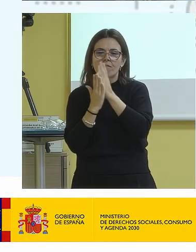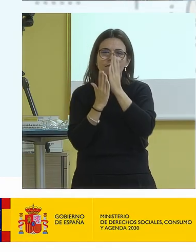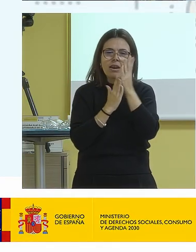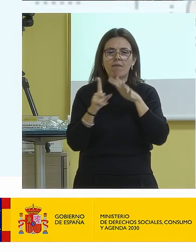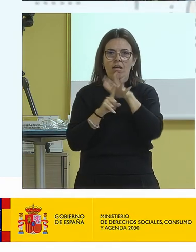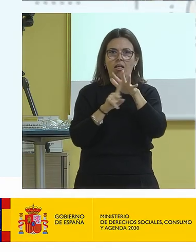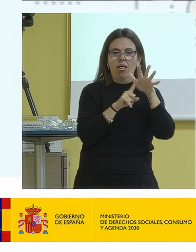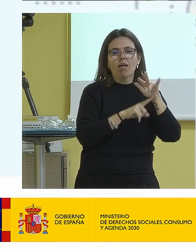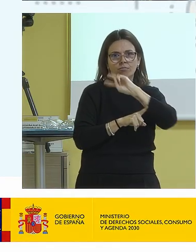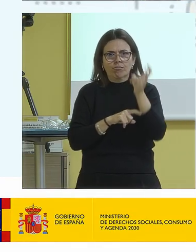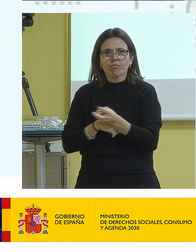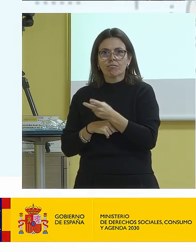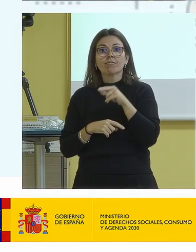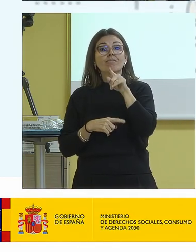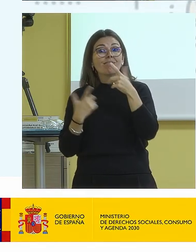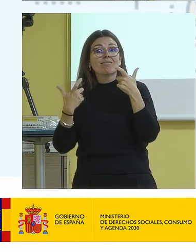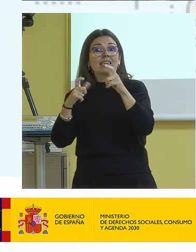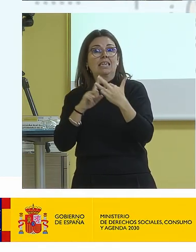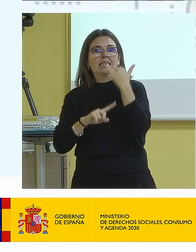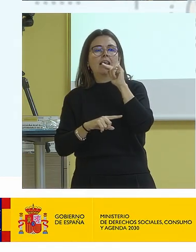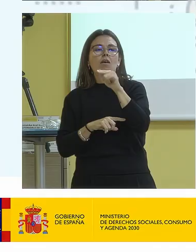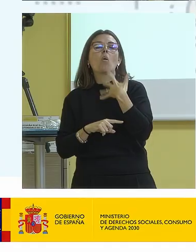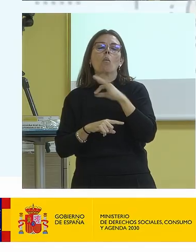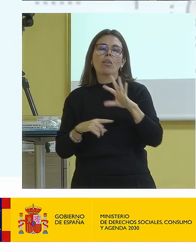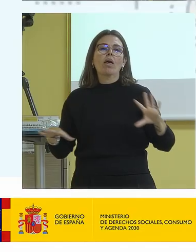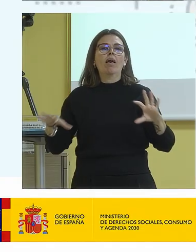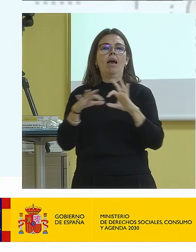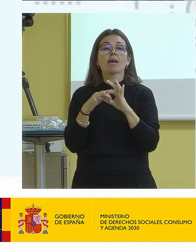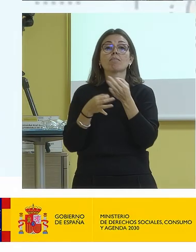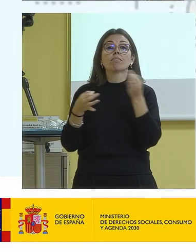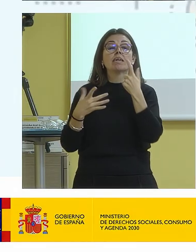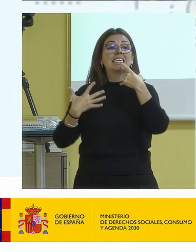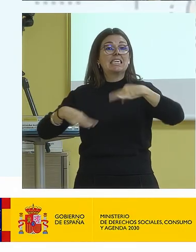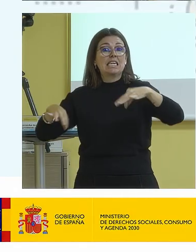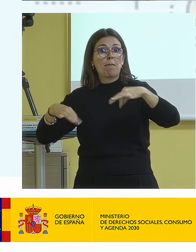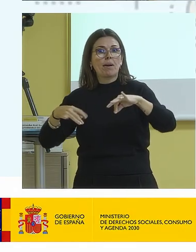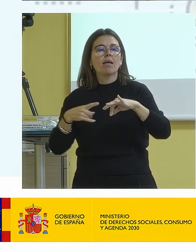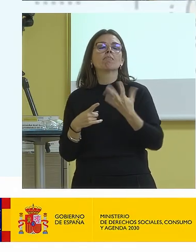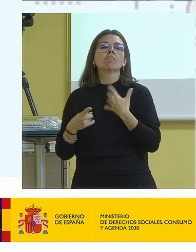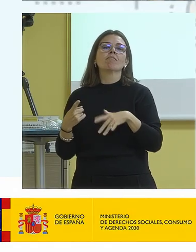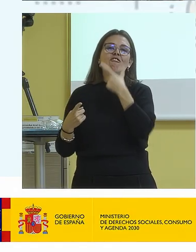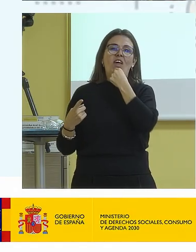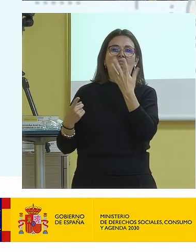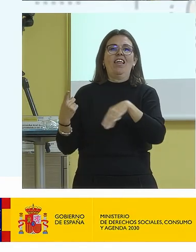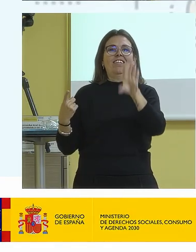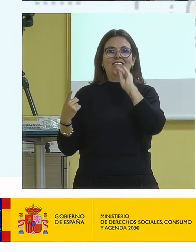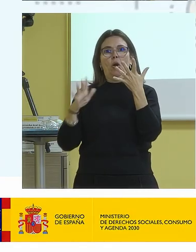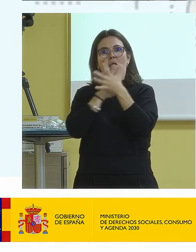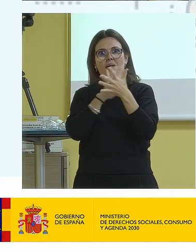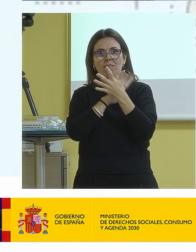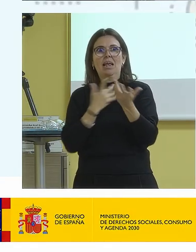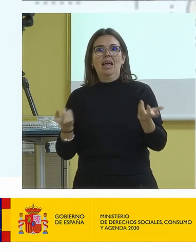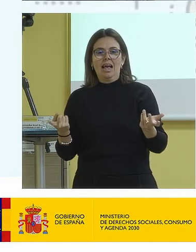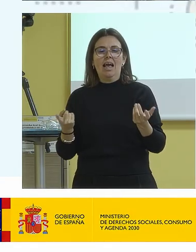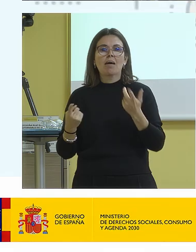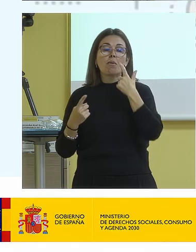interaccionan. Entonces, este sesgo nos lleva a que nos encaje muy bien aquello que es simple, aquello que es fácil de explicar, como por ejemplo